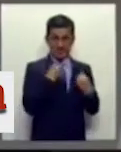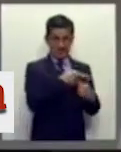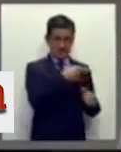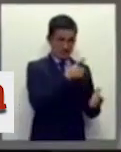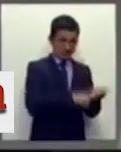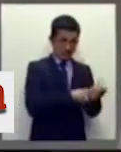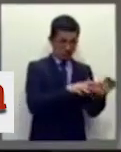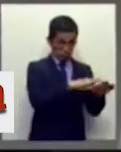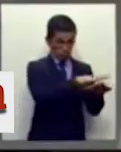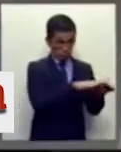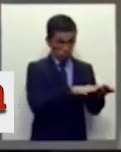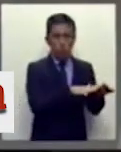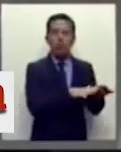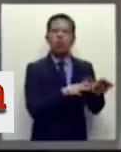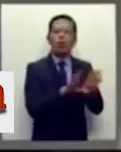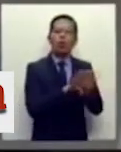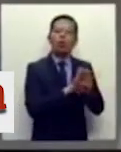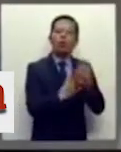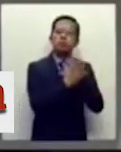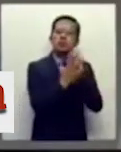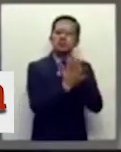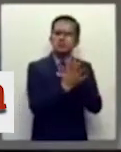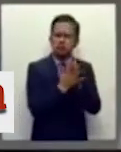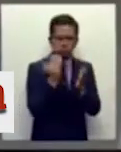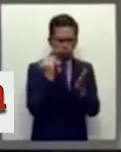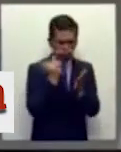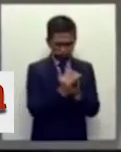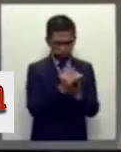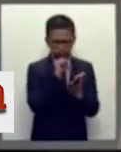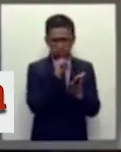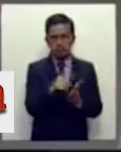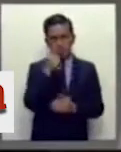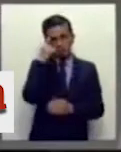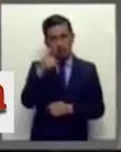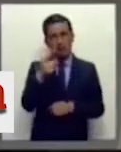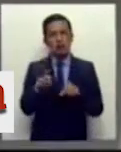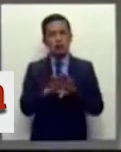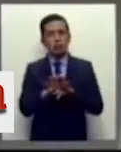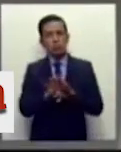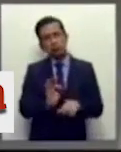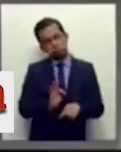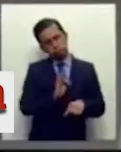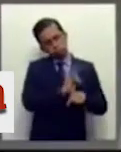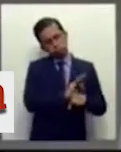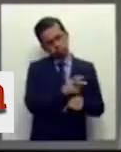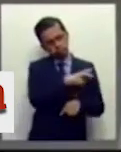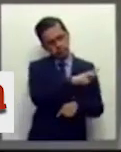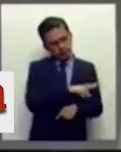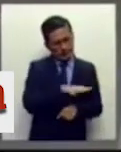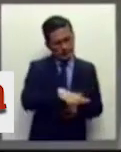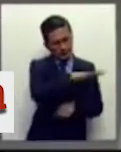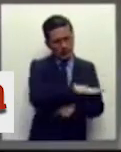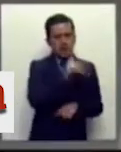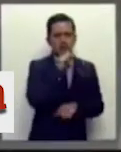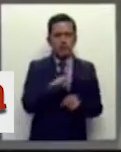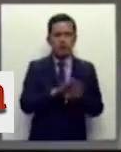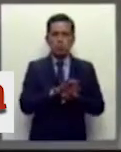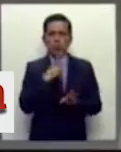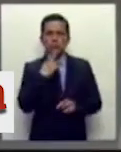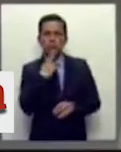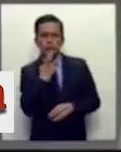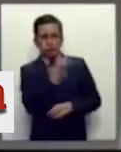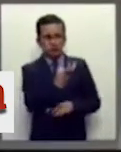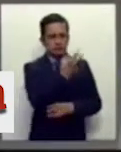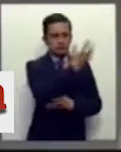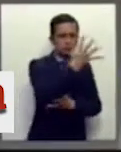en la misma, al igual que lo referente a la protección, aprovechamiento sustentable de los recursos naturales,